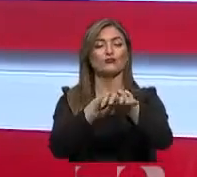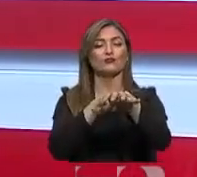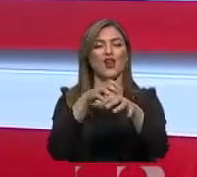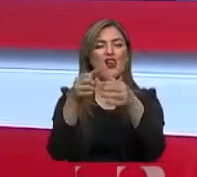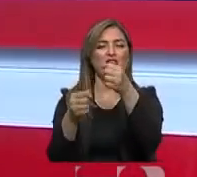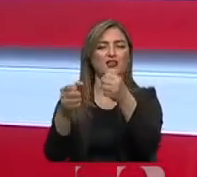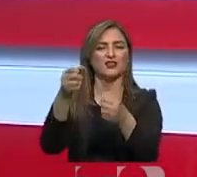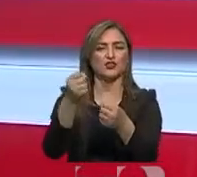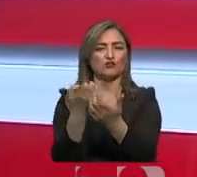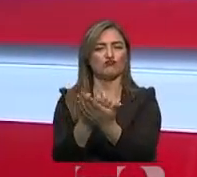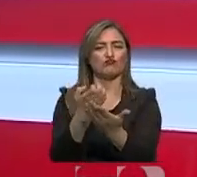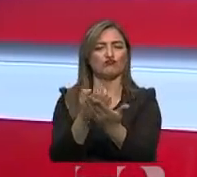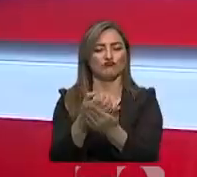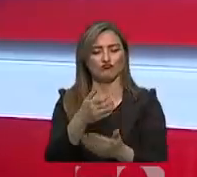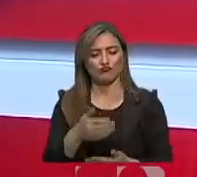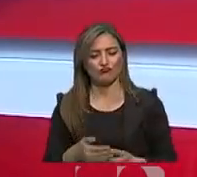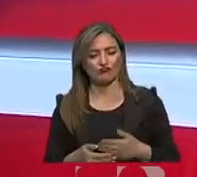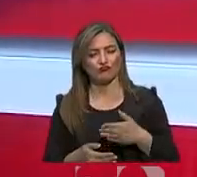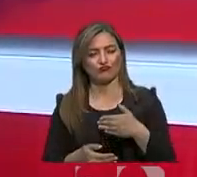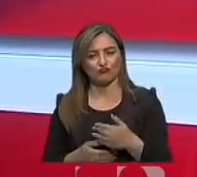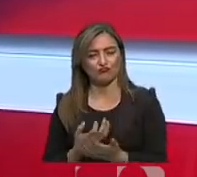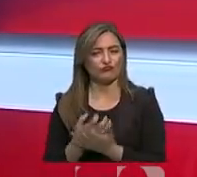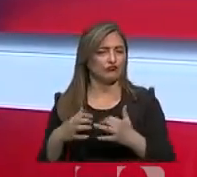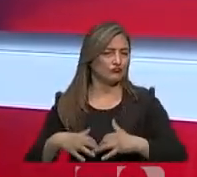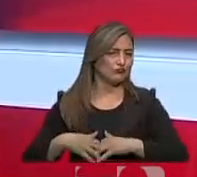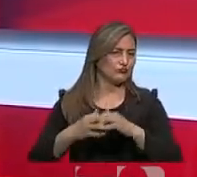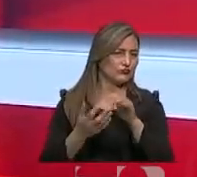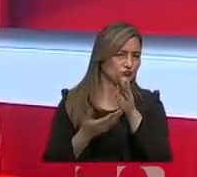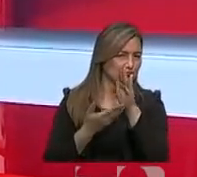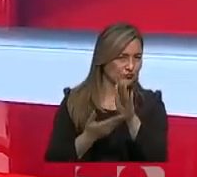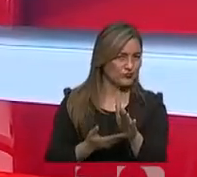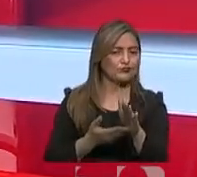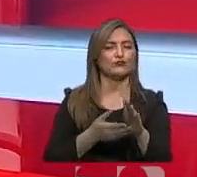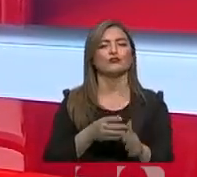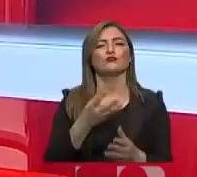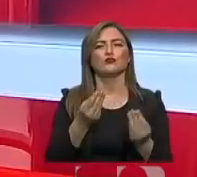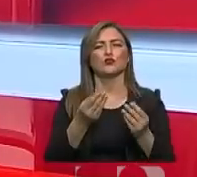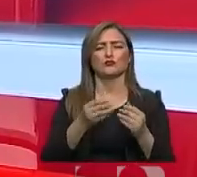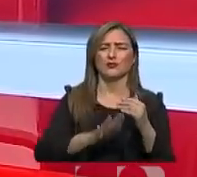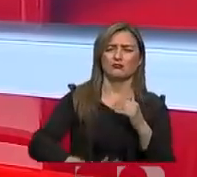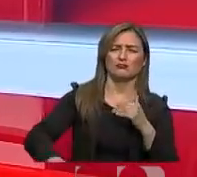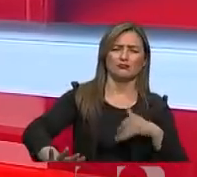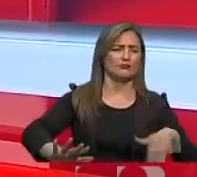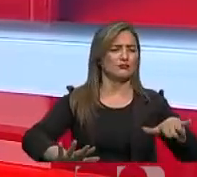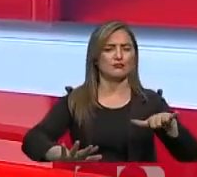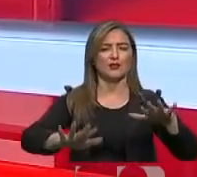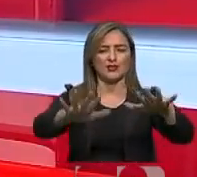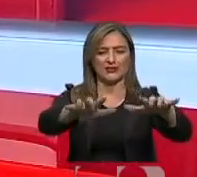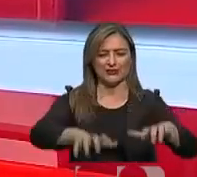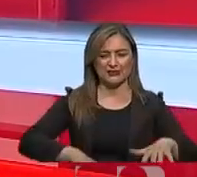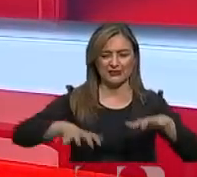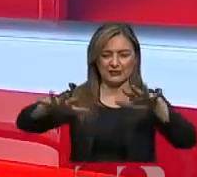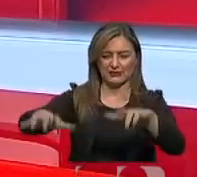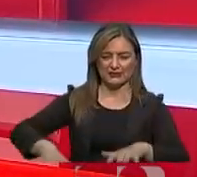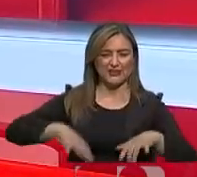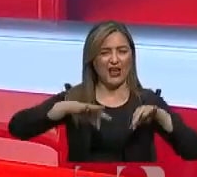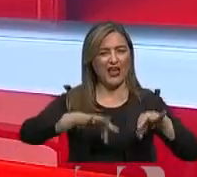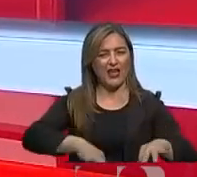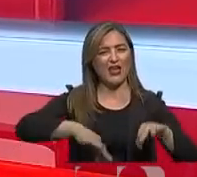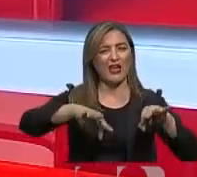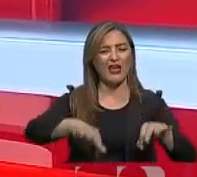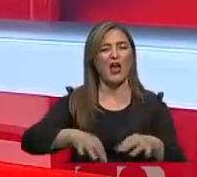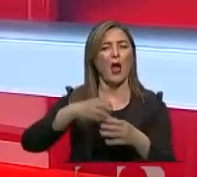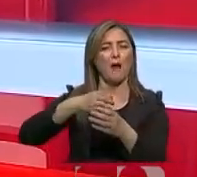lácteo mueven la economía en el proceso de reactivación. Por ejemplo, en cientos de hectáreas se siembra la papa superchola muy apetecida